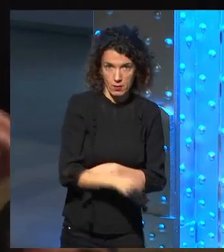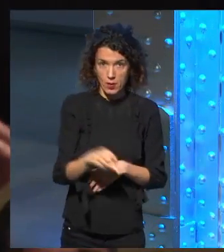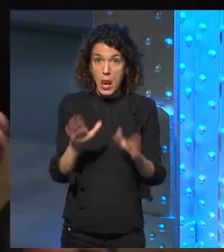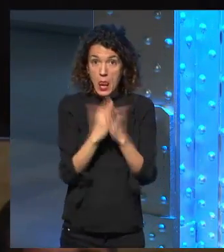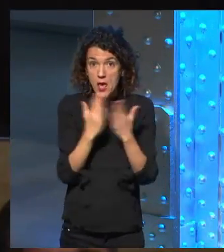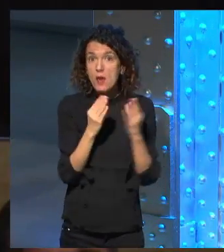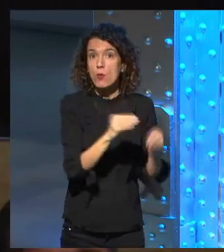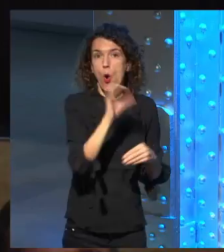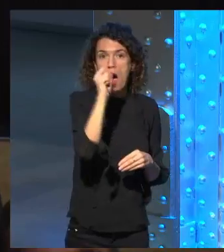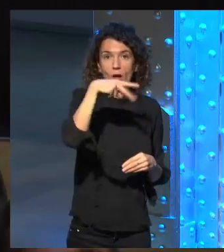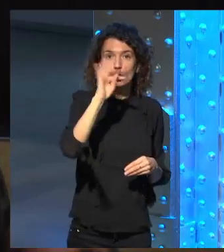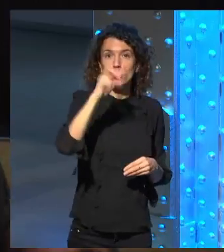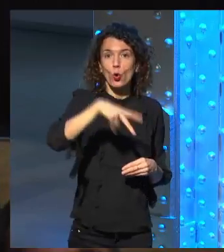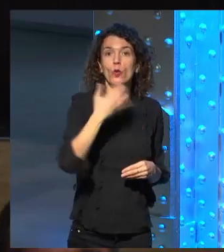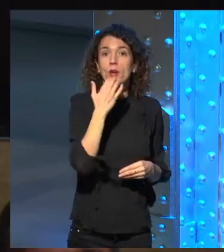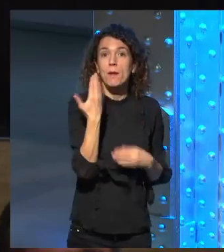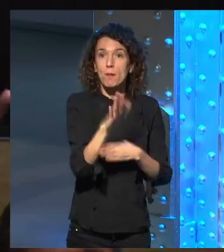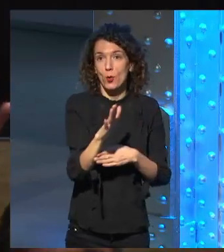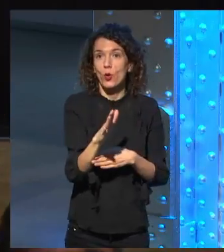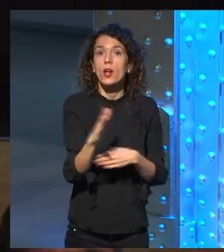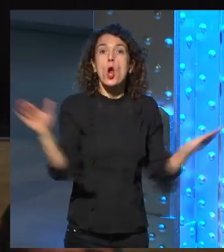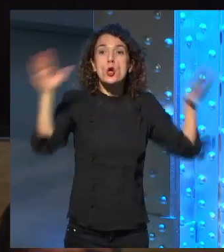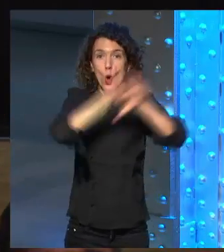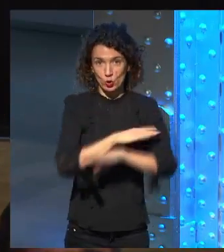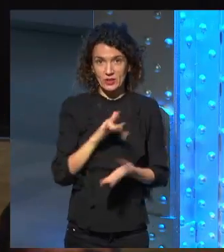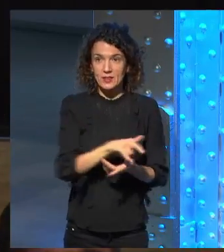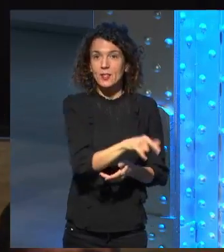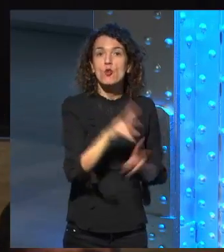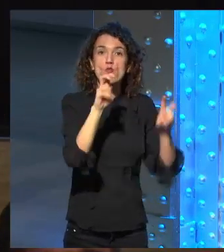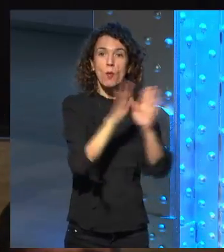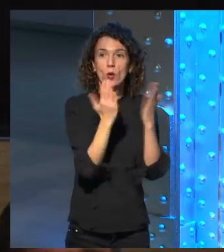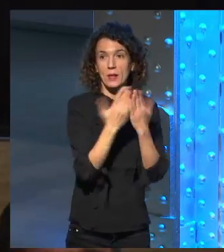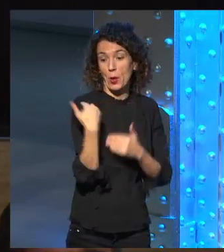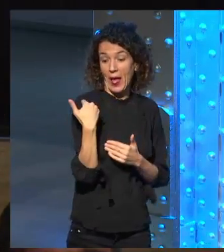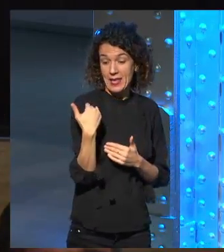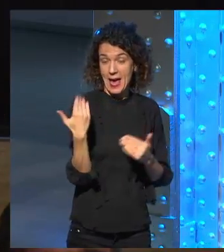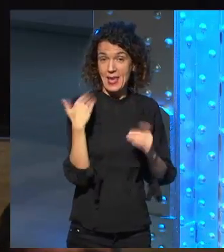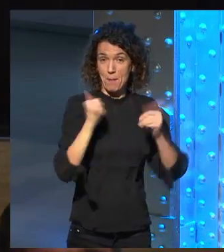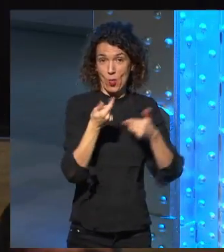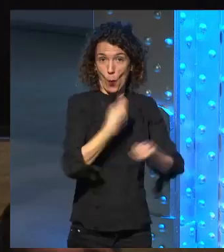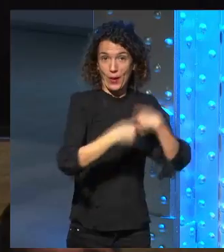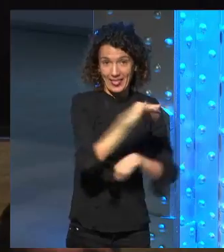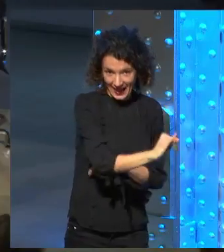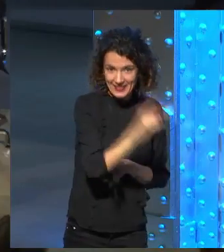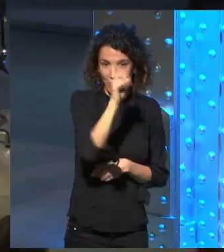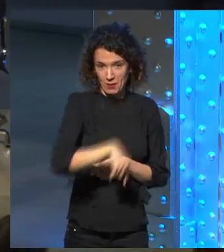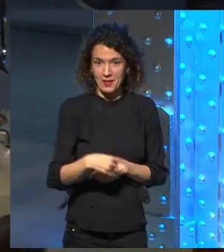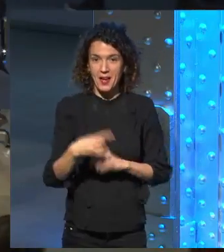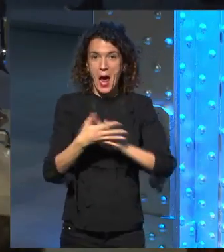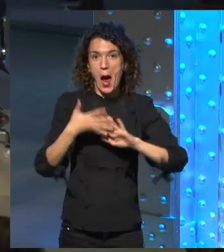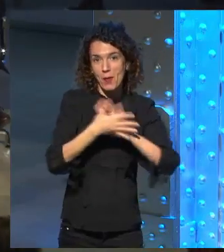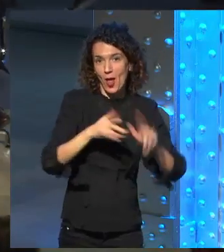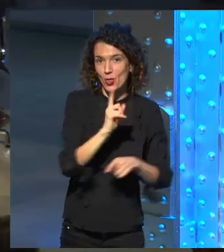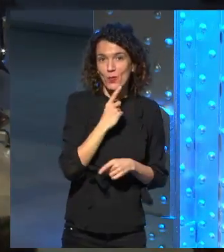de los libros de Antonio. Por ejemplo, le recomendaría La Noche de los Tiempos. El nuevo libro a la venta desde ayer, sí, a las librerías. Pero estamos hablando